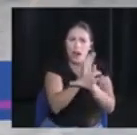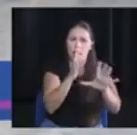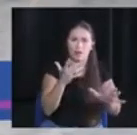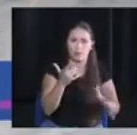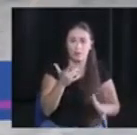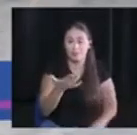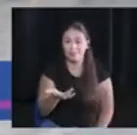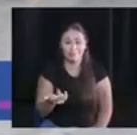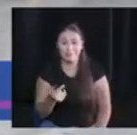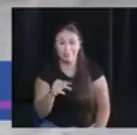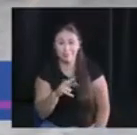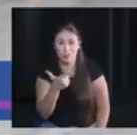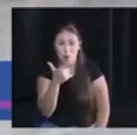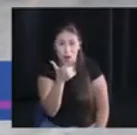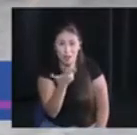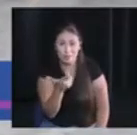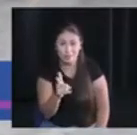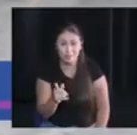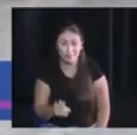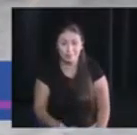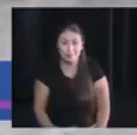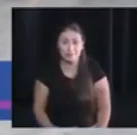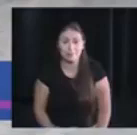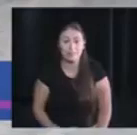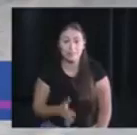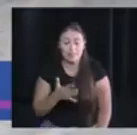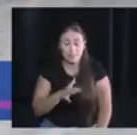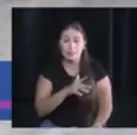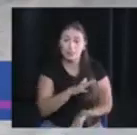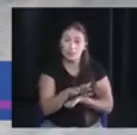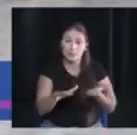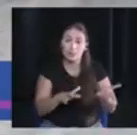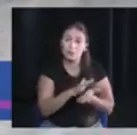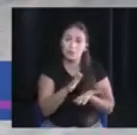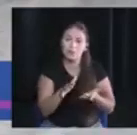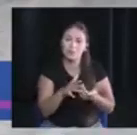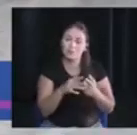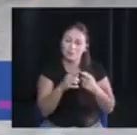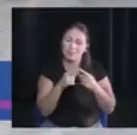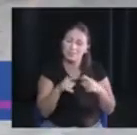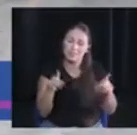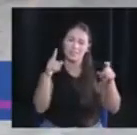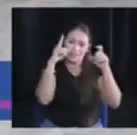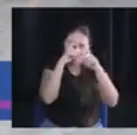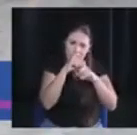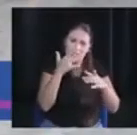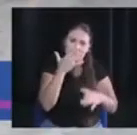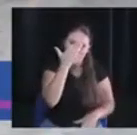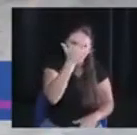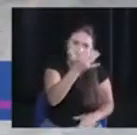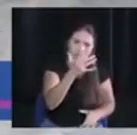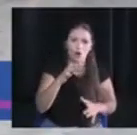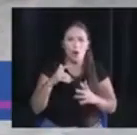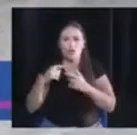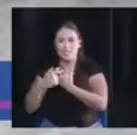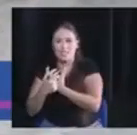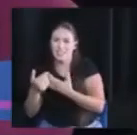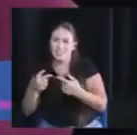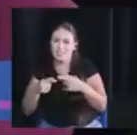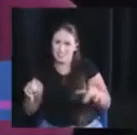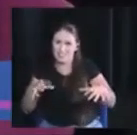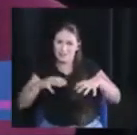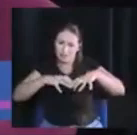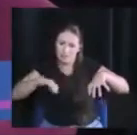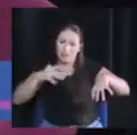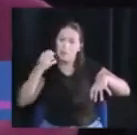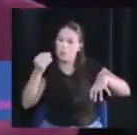lo está, me parece que no lo está. Es una situación mucho más difícil la del Frente que la del movimiento sindical, porque